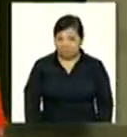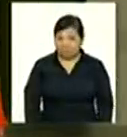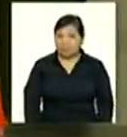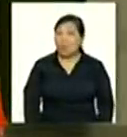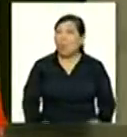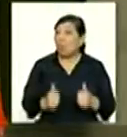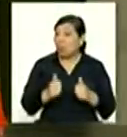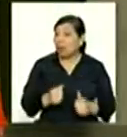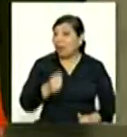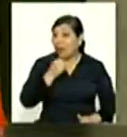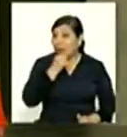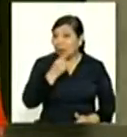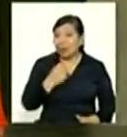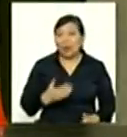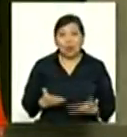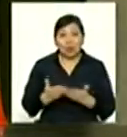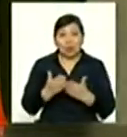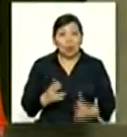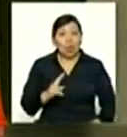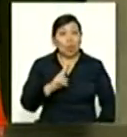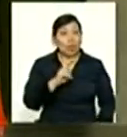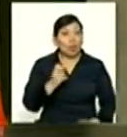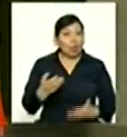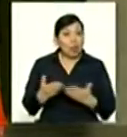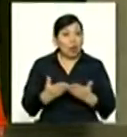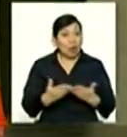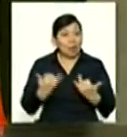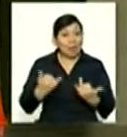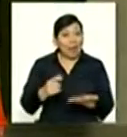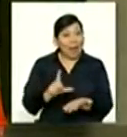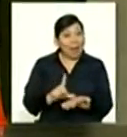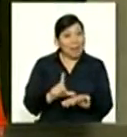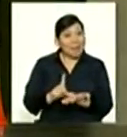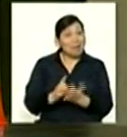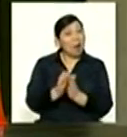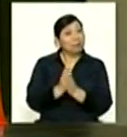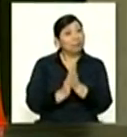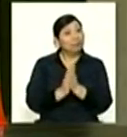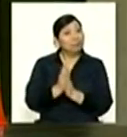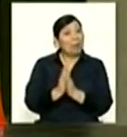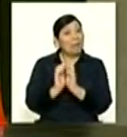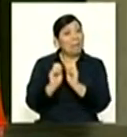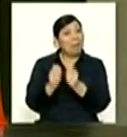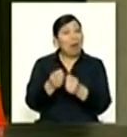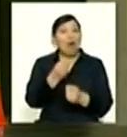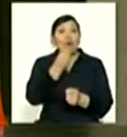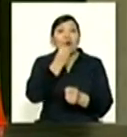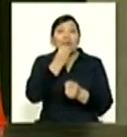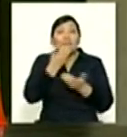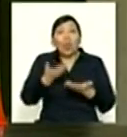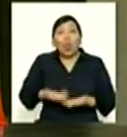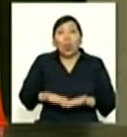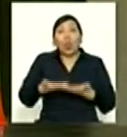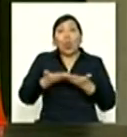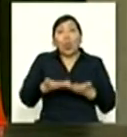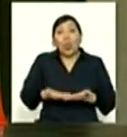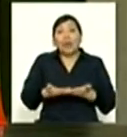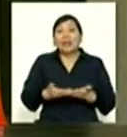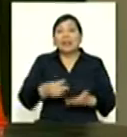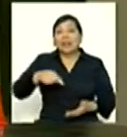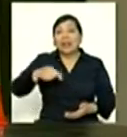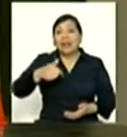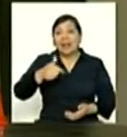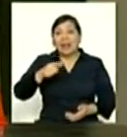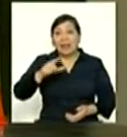Esta es una buena noticia porque estudiantes de 200 colegios de la capital serán beneficiados con la entrega de comidas calientes, estrategia y programa